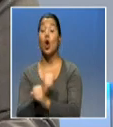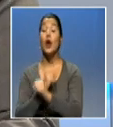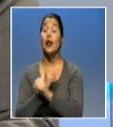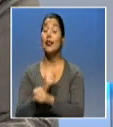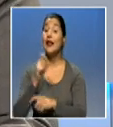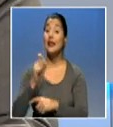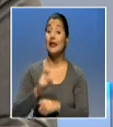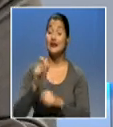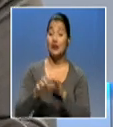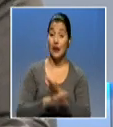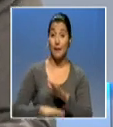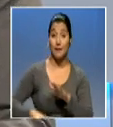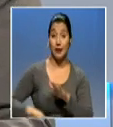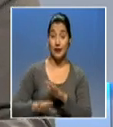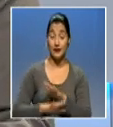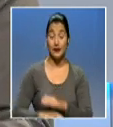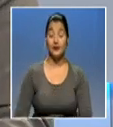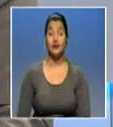esenciales básicas.